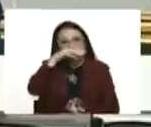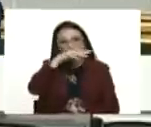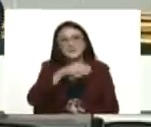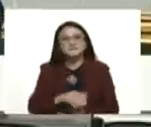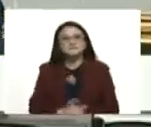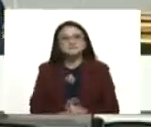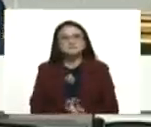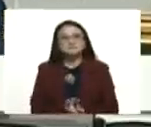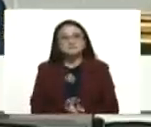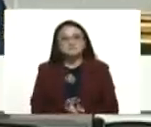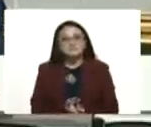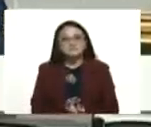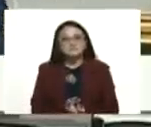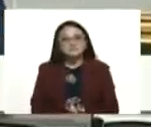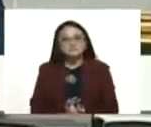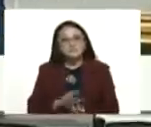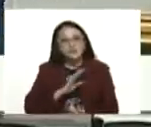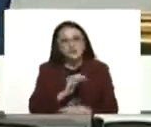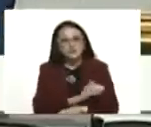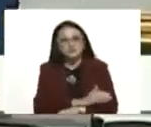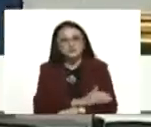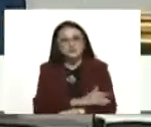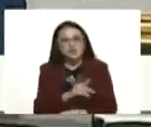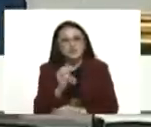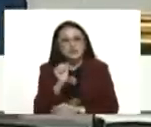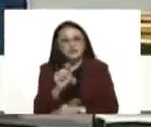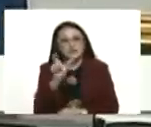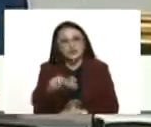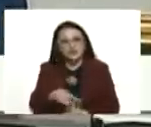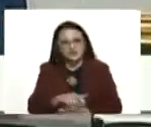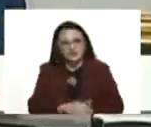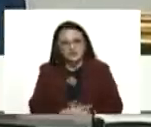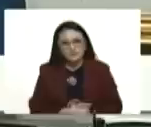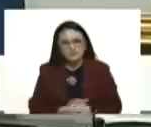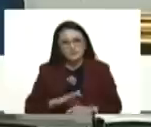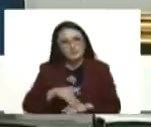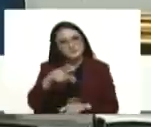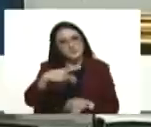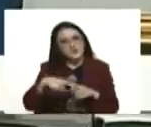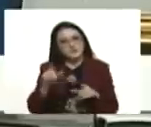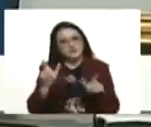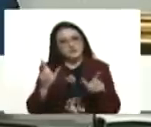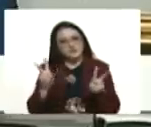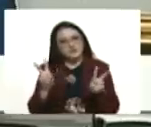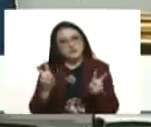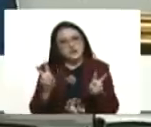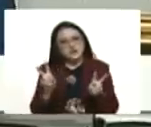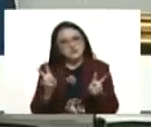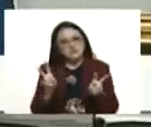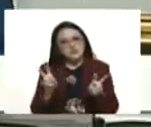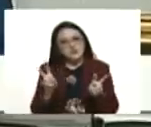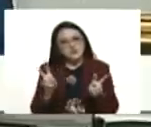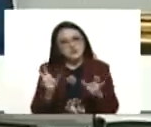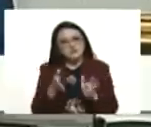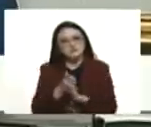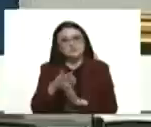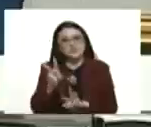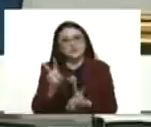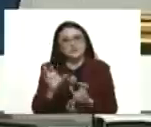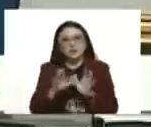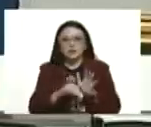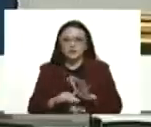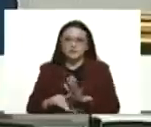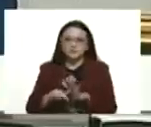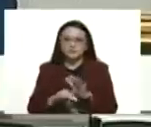de la oposición, un traidor, porque ese es otro elemento indisoluble con el hecho de la